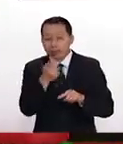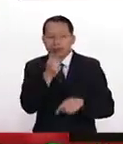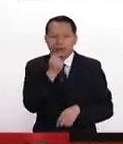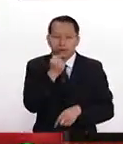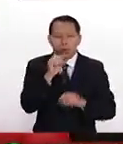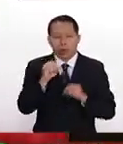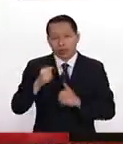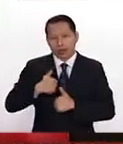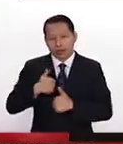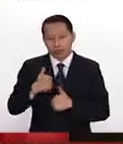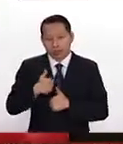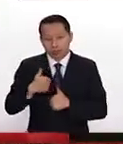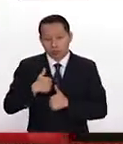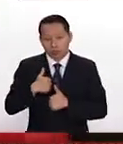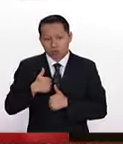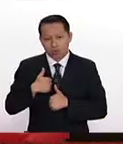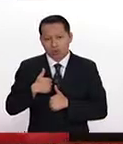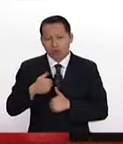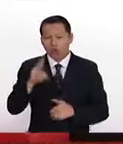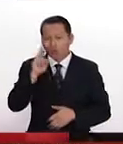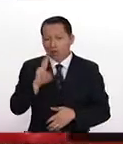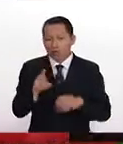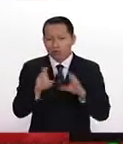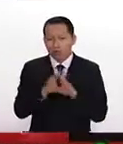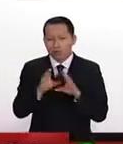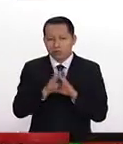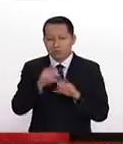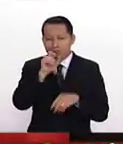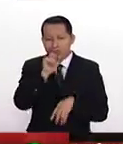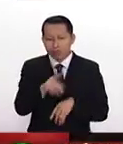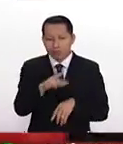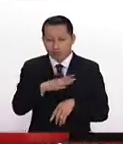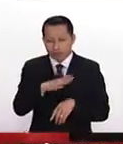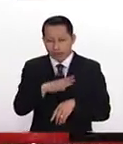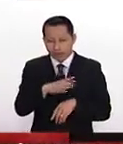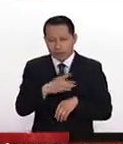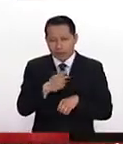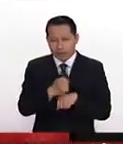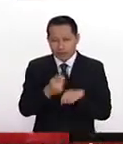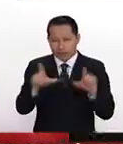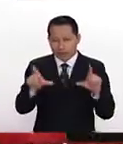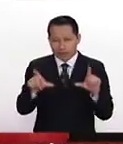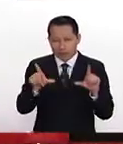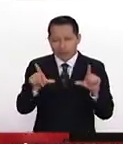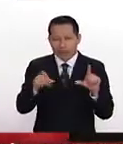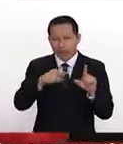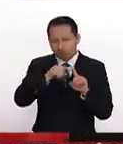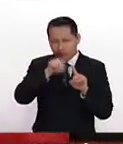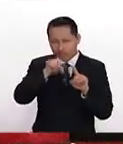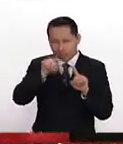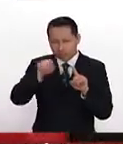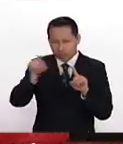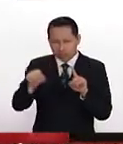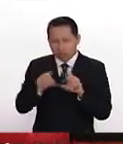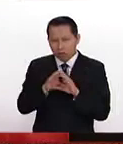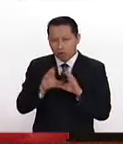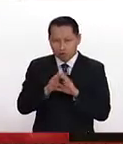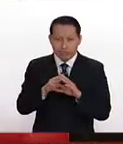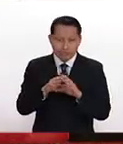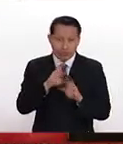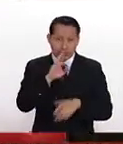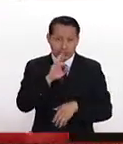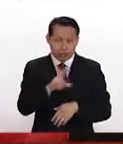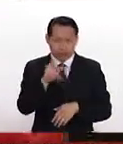ejército si lo vemos en sí mismo en el primer gráfico que es de esta última entrega está delicada la